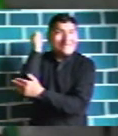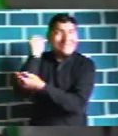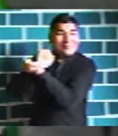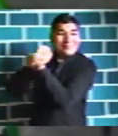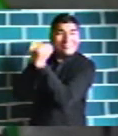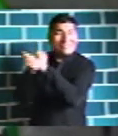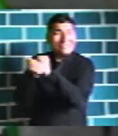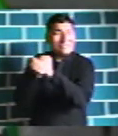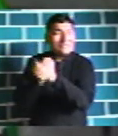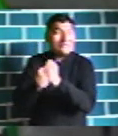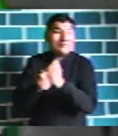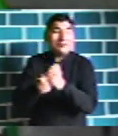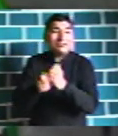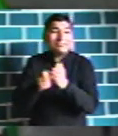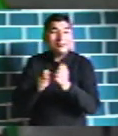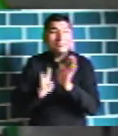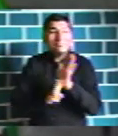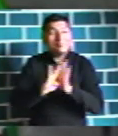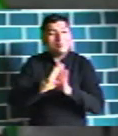a la solidaridad